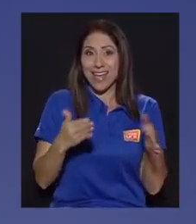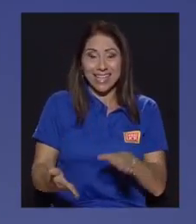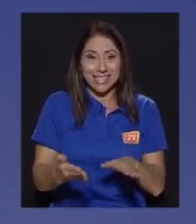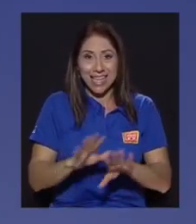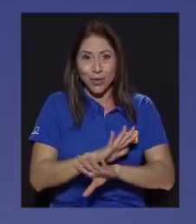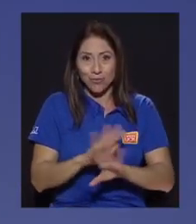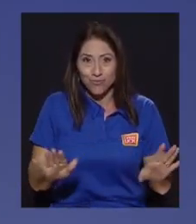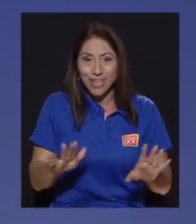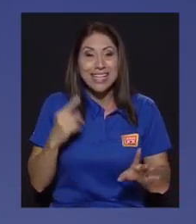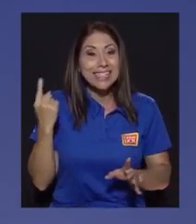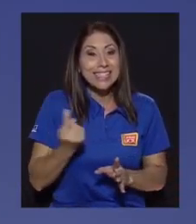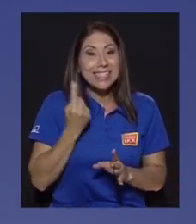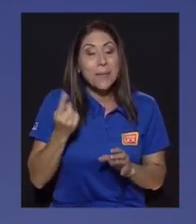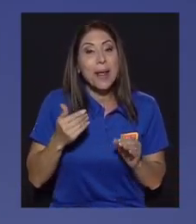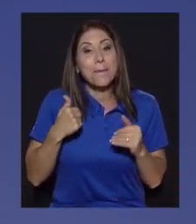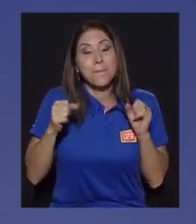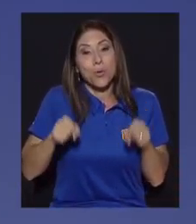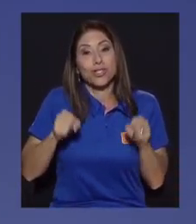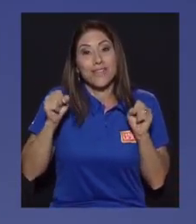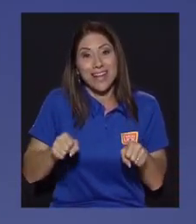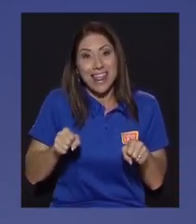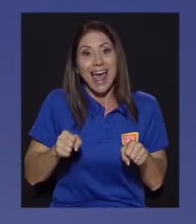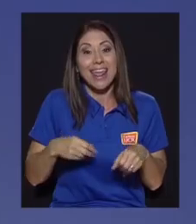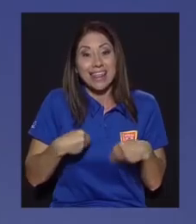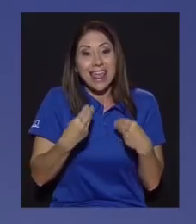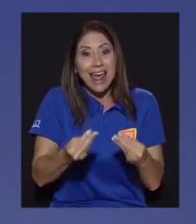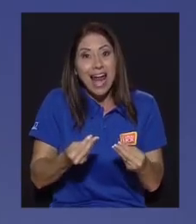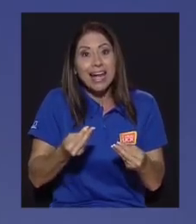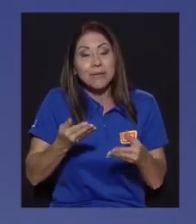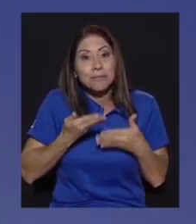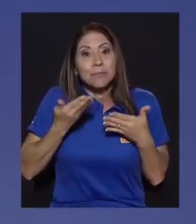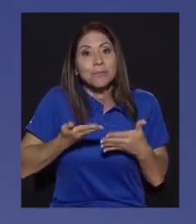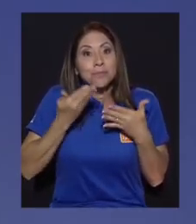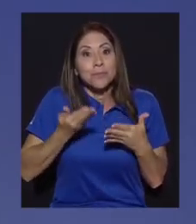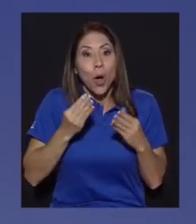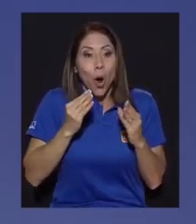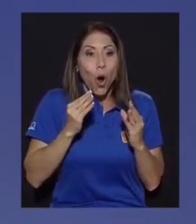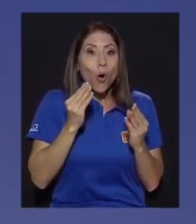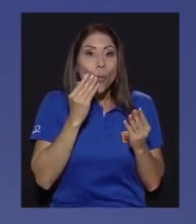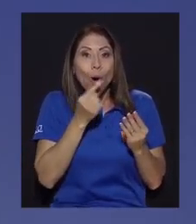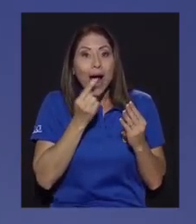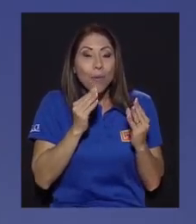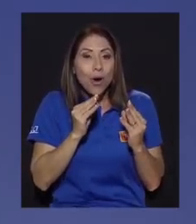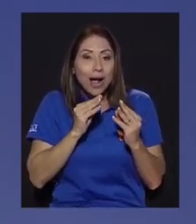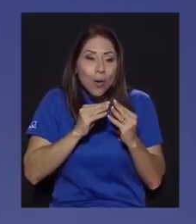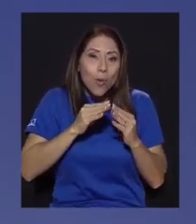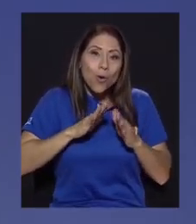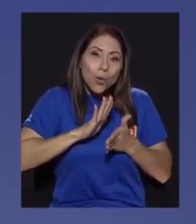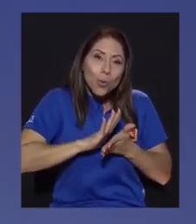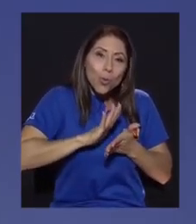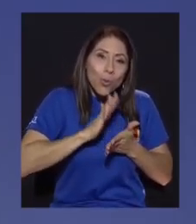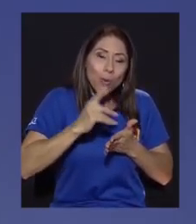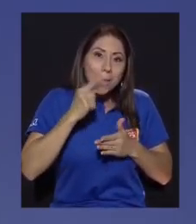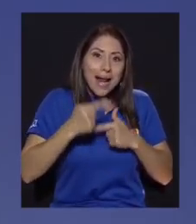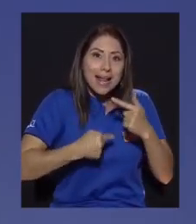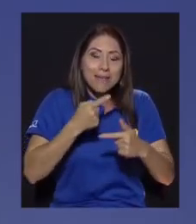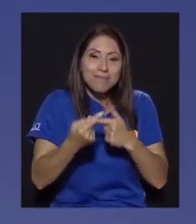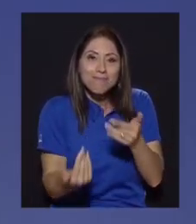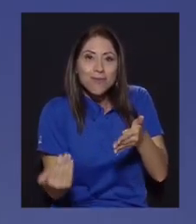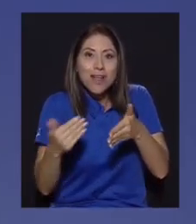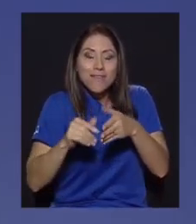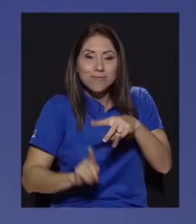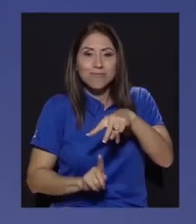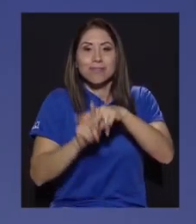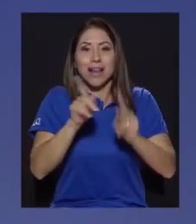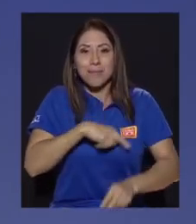sea siempre hay posibilidad oxígeno respiración boca a boca y que llegue a la flor de la presidencia así podría pasar